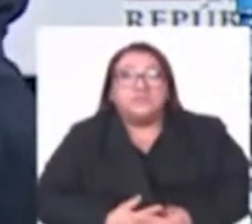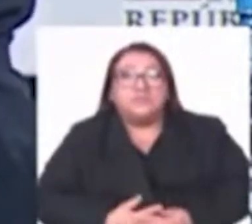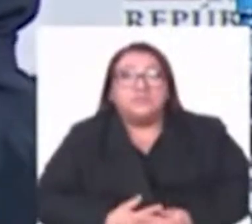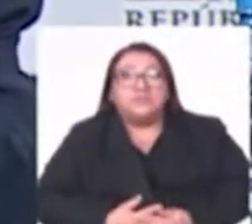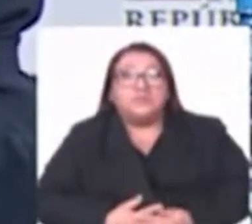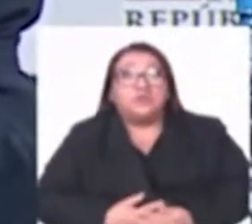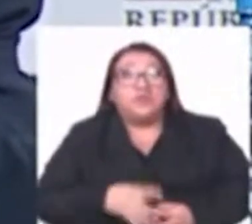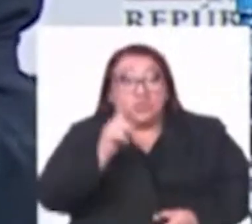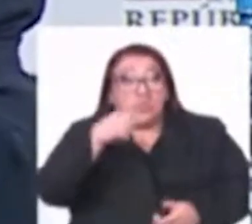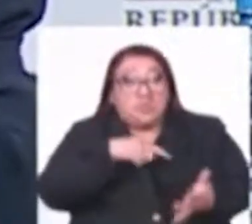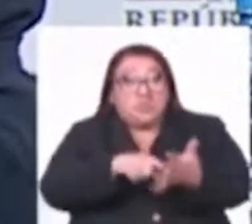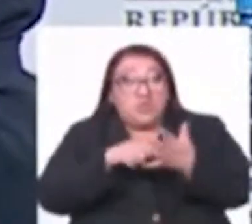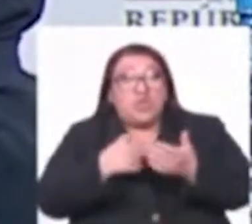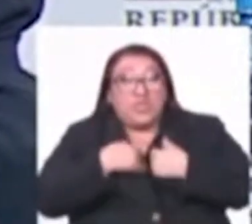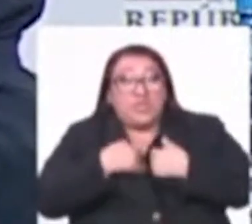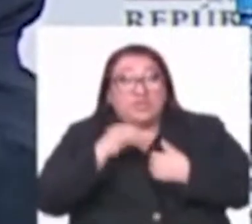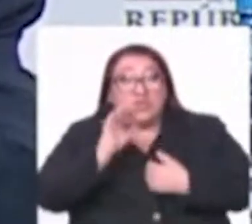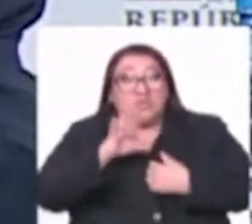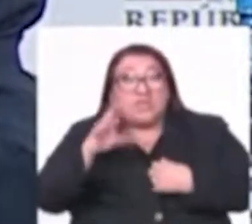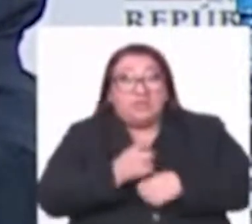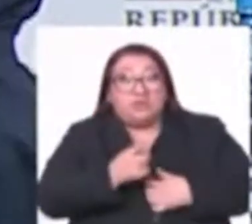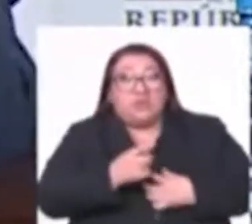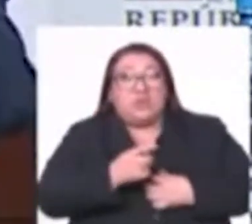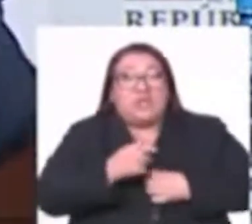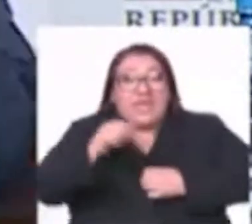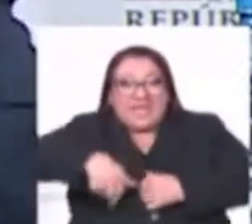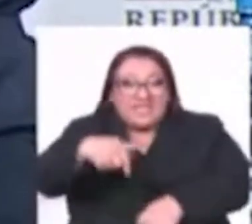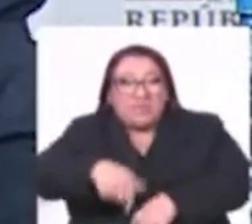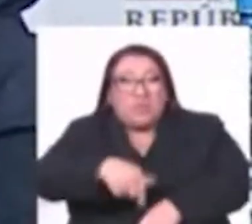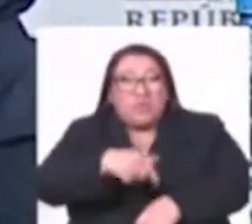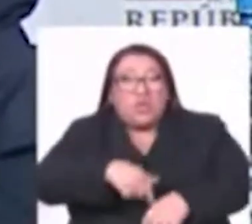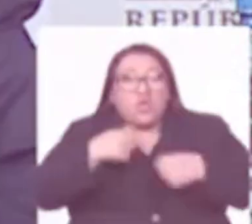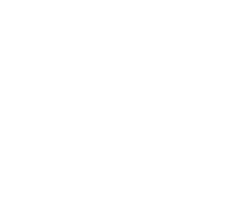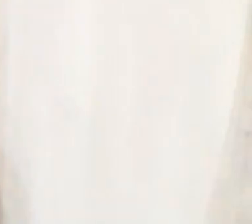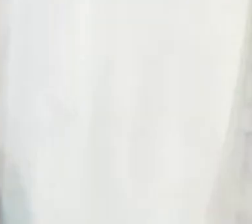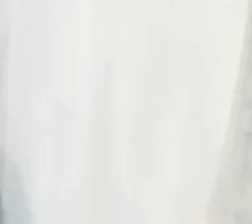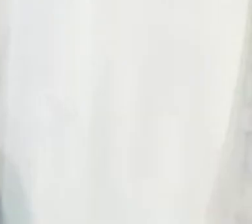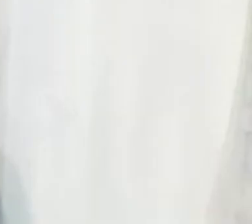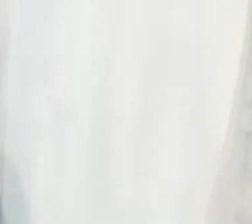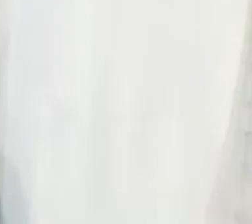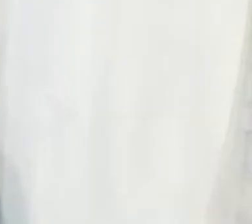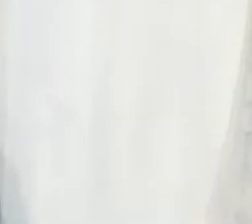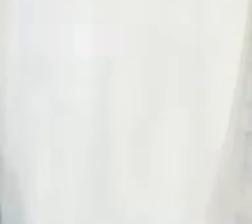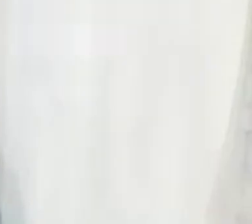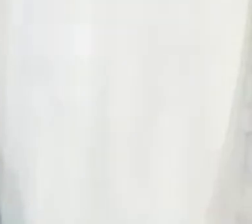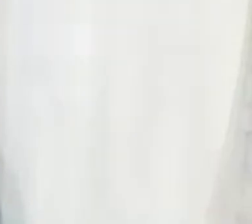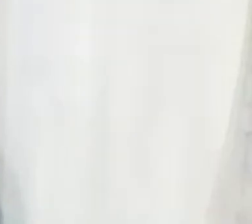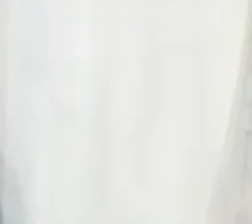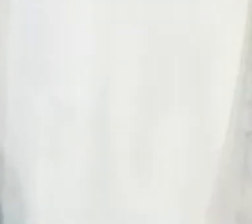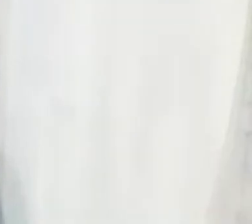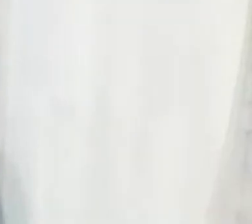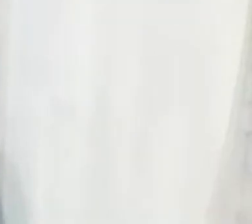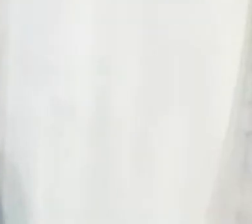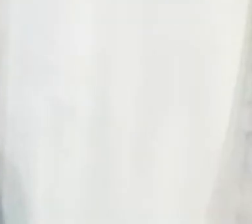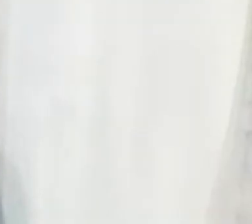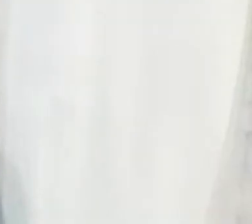me demuestra de que tengo las 55 denuncias en este mismo momento doy un paso al costado al mismo político político entre comillas